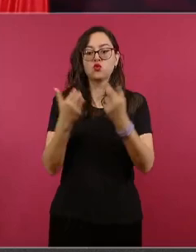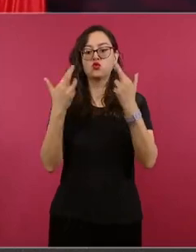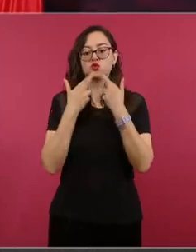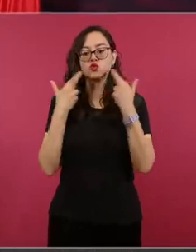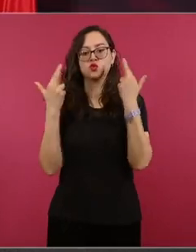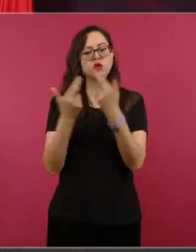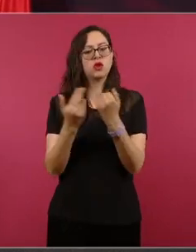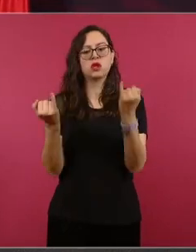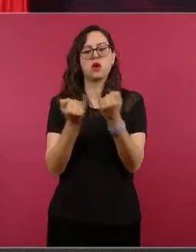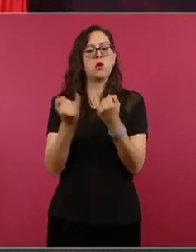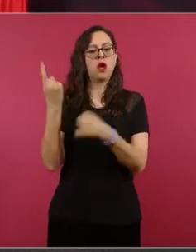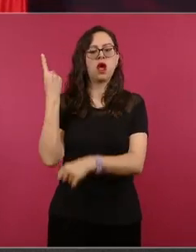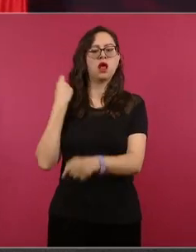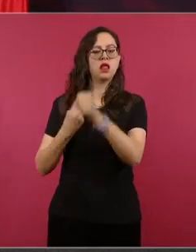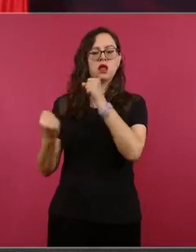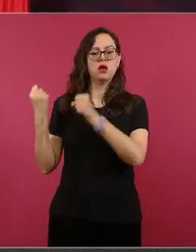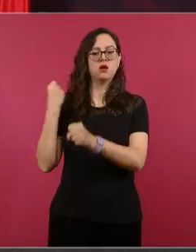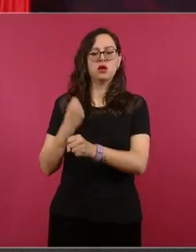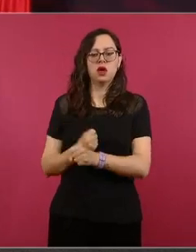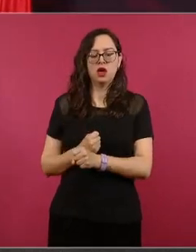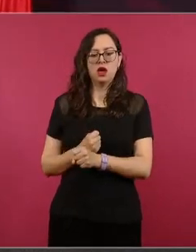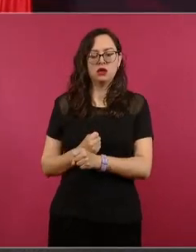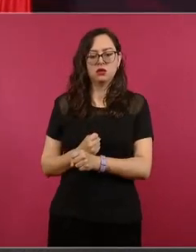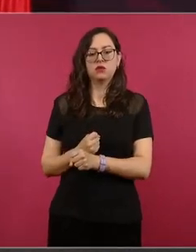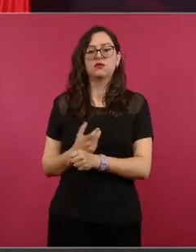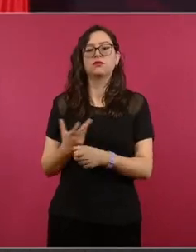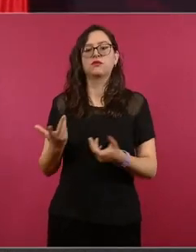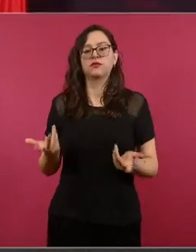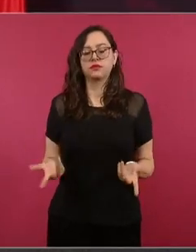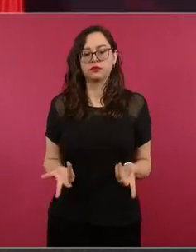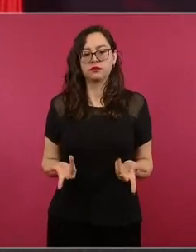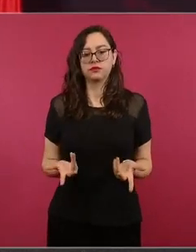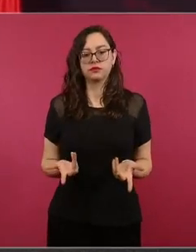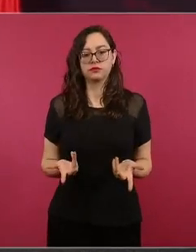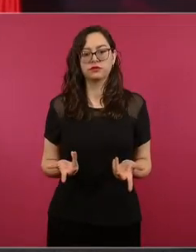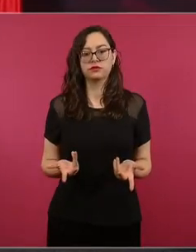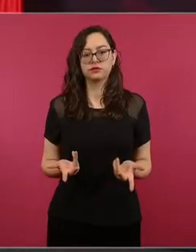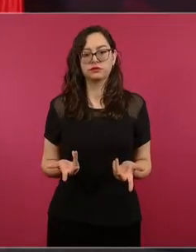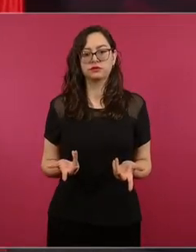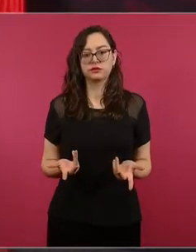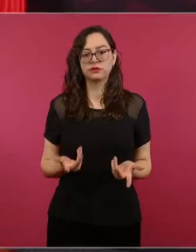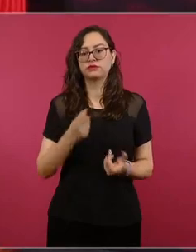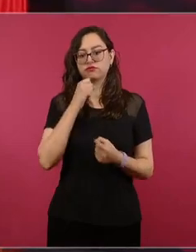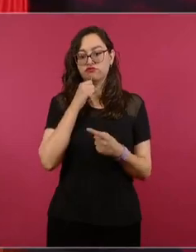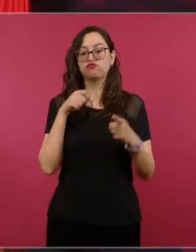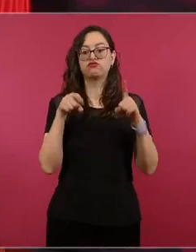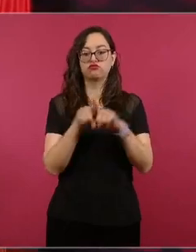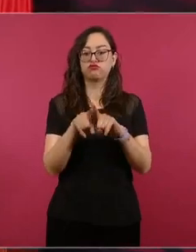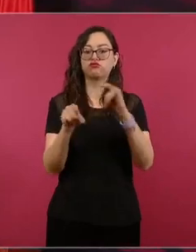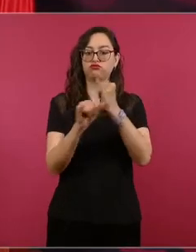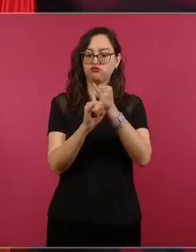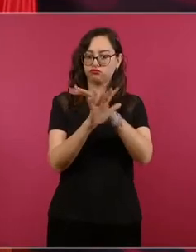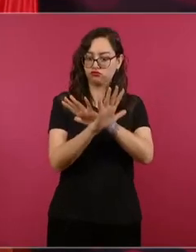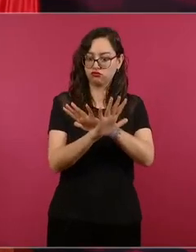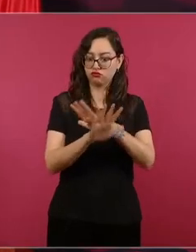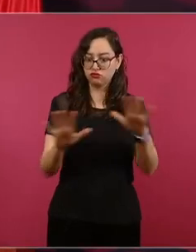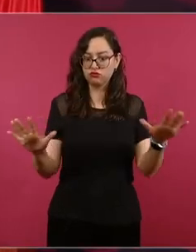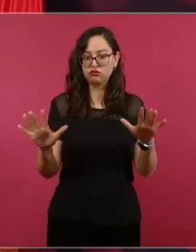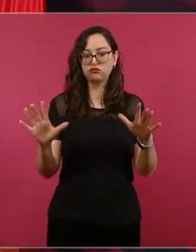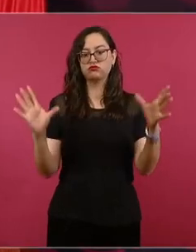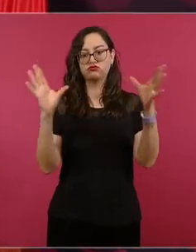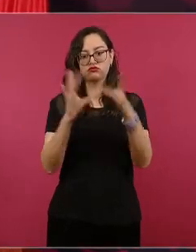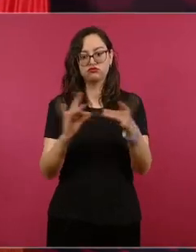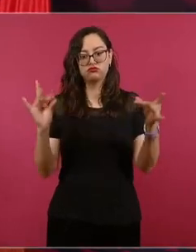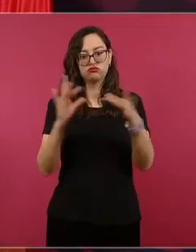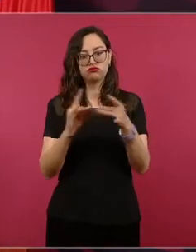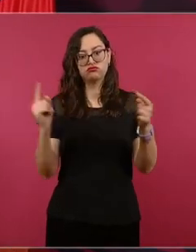ahora, se les está invitando. Vamos a hacer también un informe, un recuento de todo lo